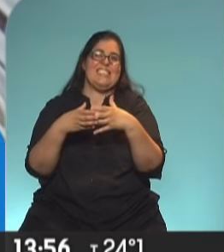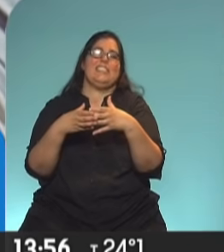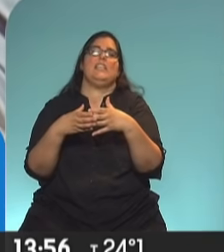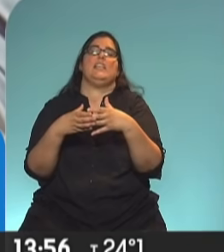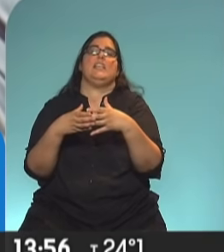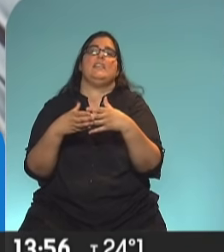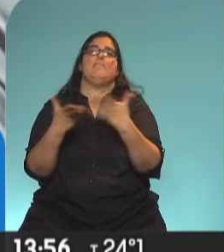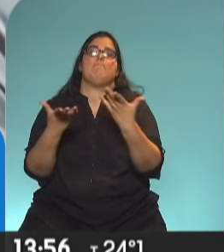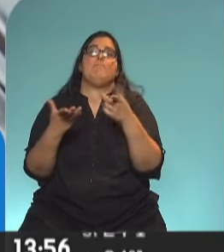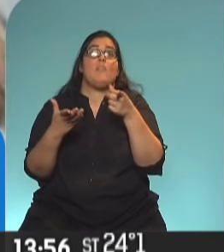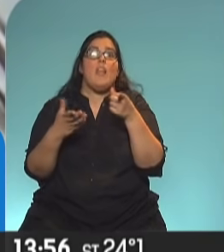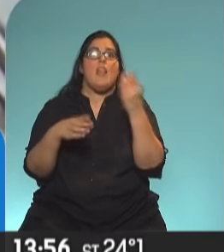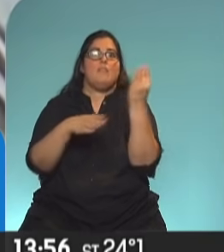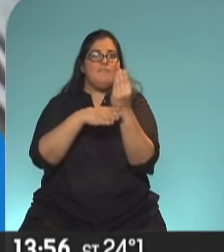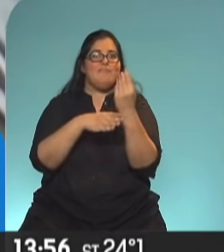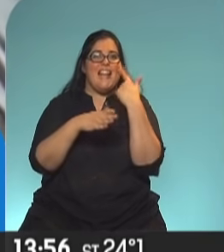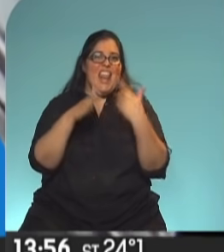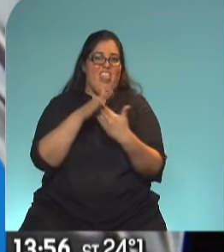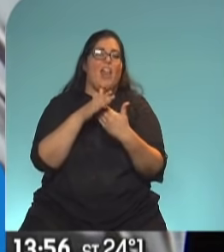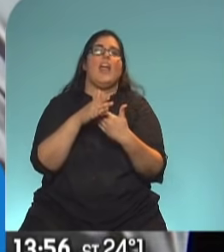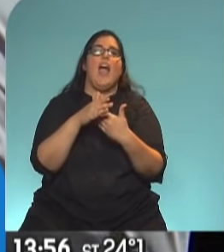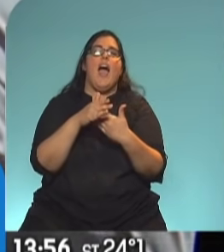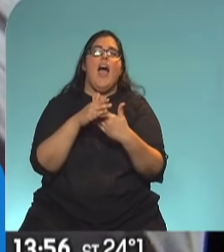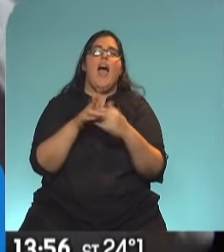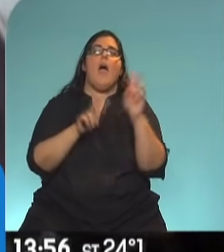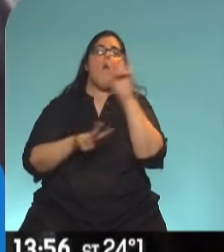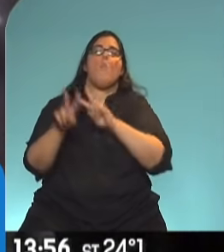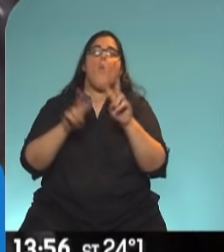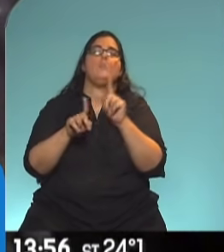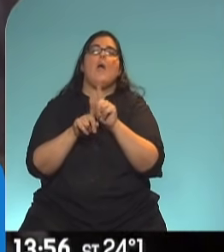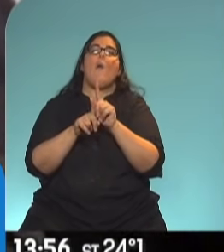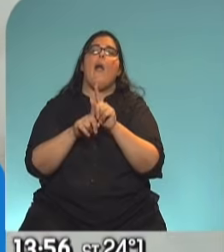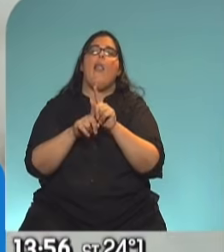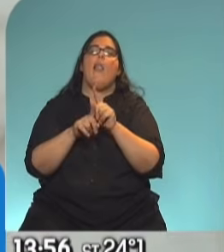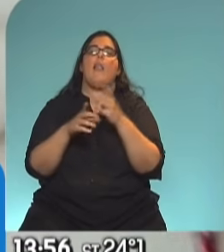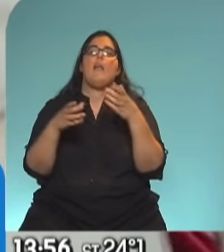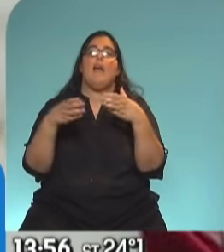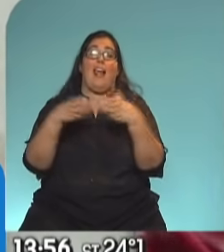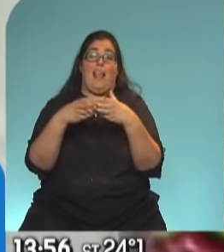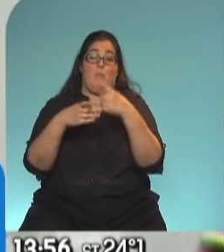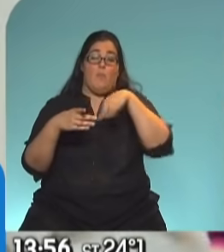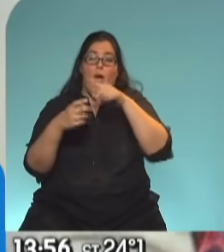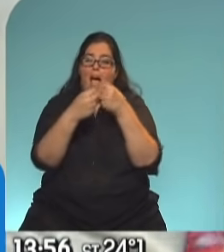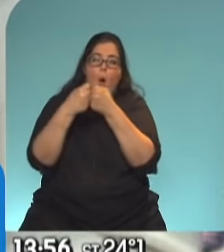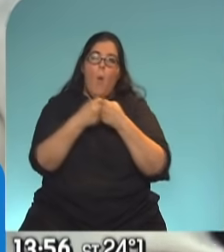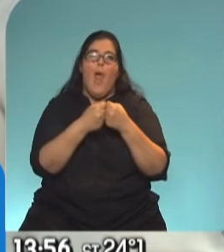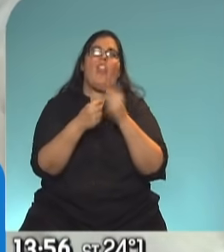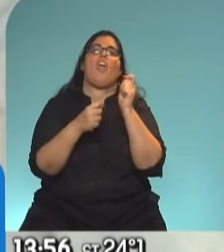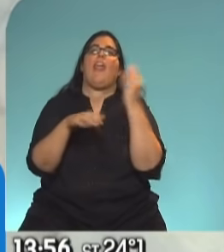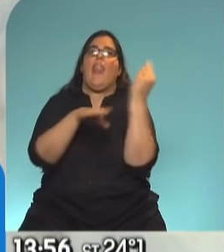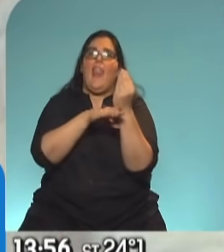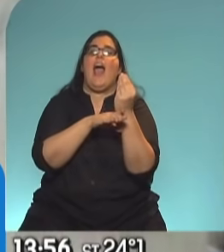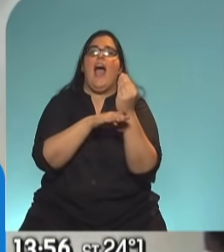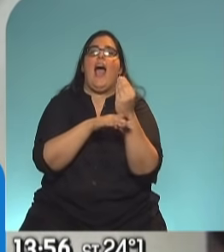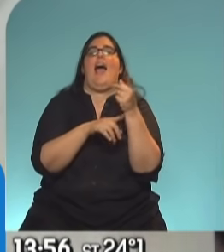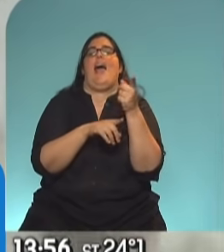el mérito de haber logrado encontrar el candidato con un acuerdo entre todos los miembros del frente. Así es, así es. Esto es lo que le da cierta